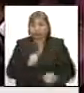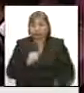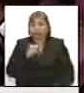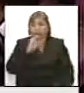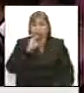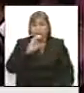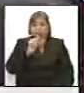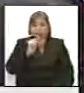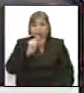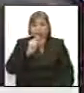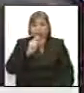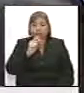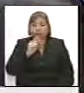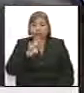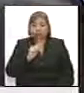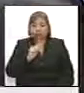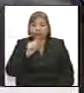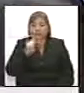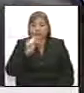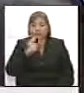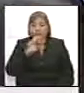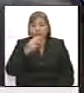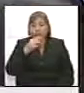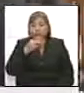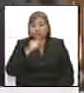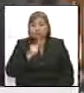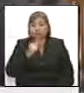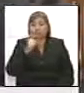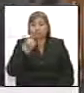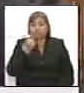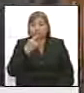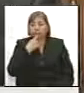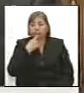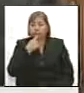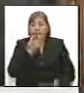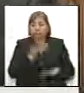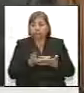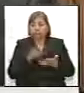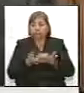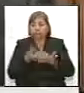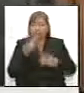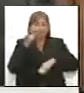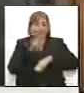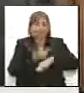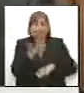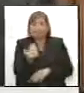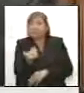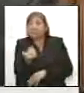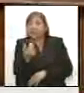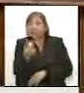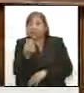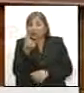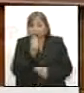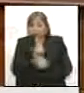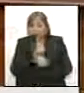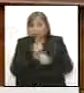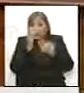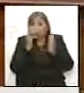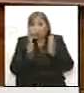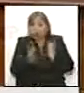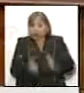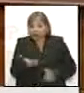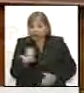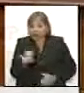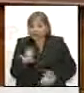Jorge Castro Bravo y Richard Acuña Núñez, el primero de ellos por supuestamente exigir cobros indebidos a sus trabajadores y que